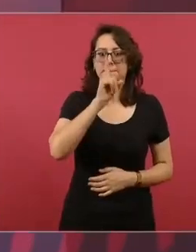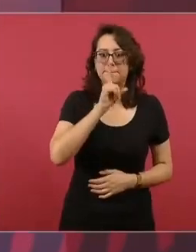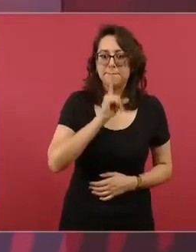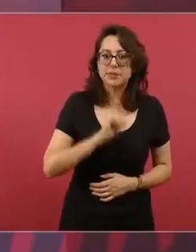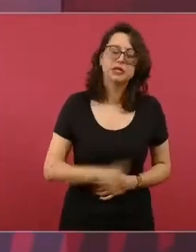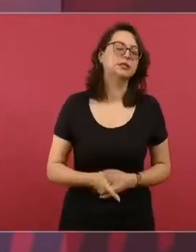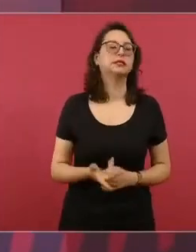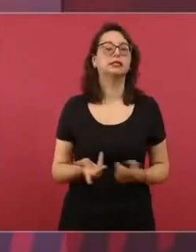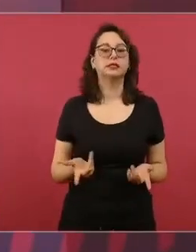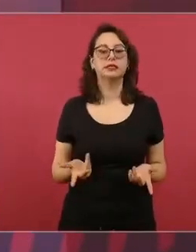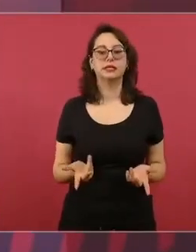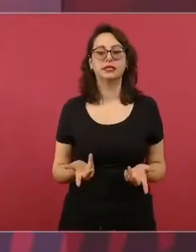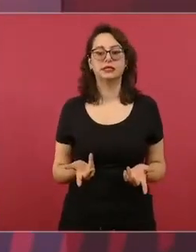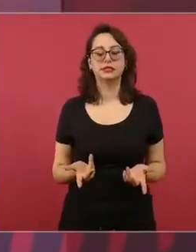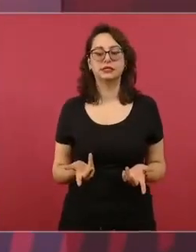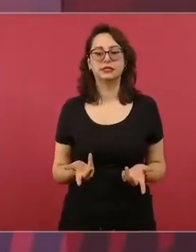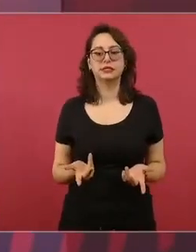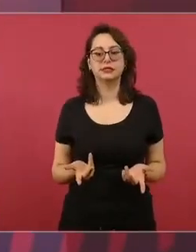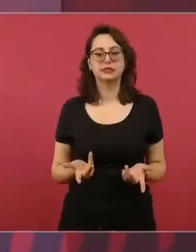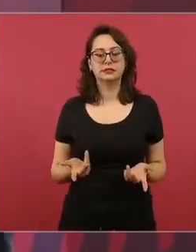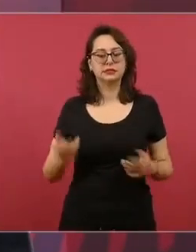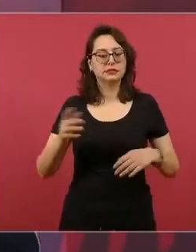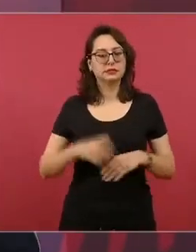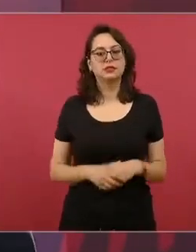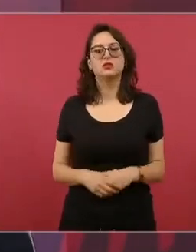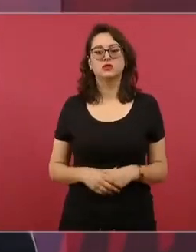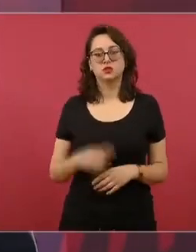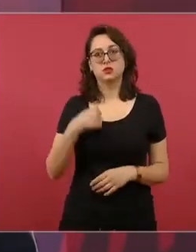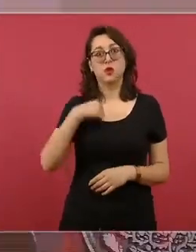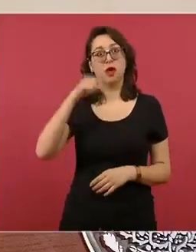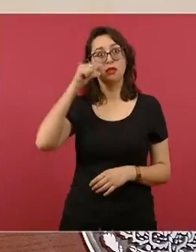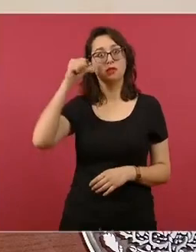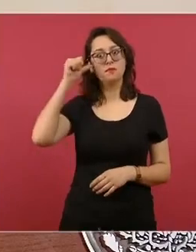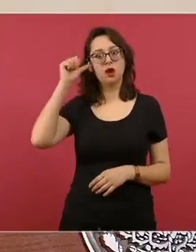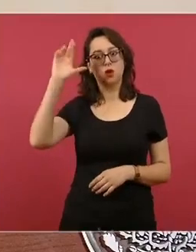ayer recordaba yo otra, ¿no?, que no voy a dejar de mencionar,